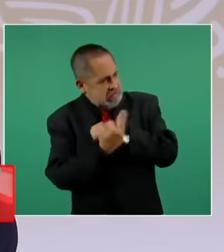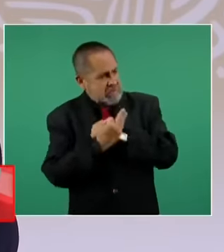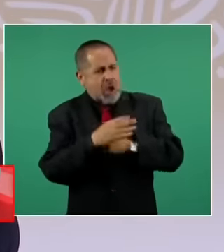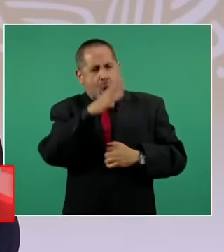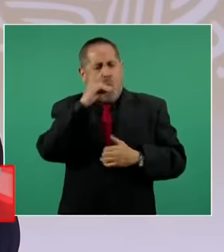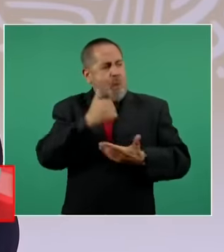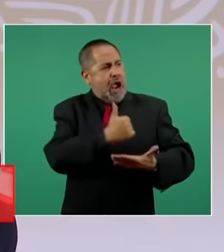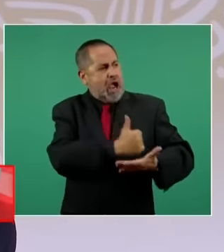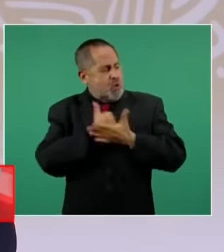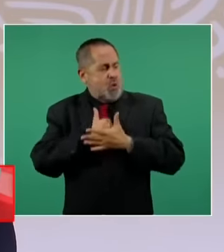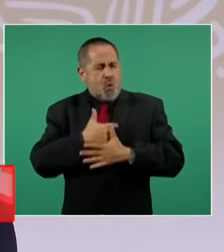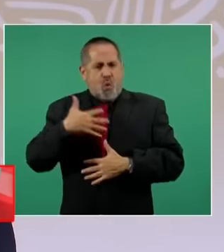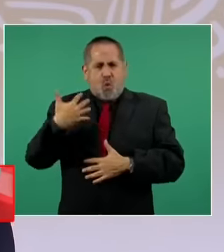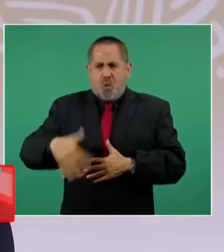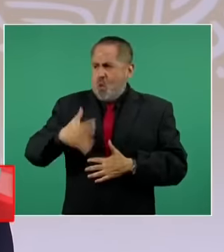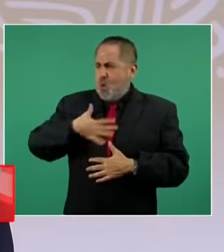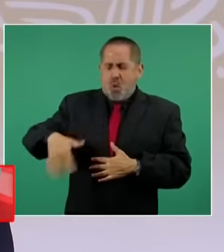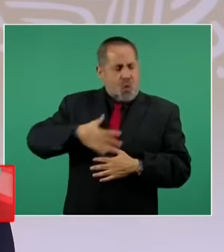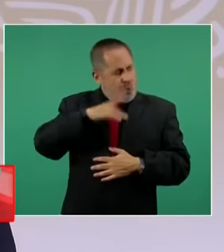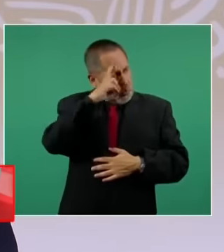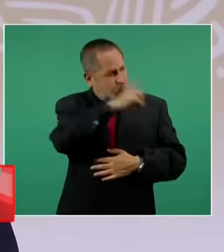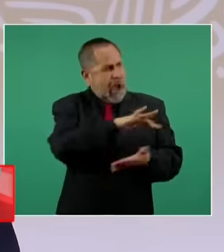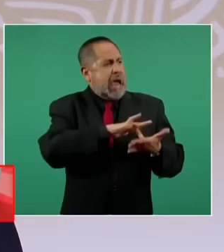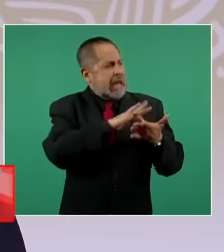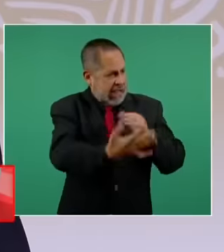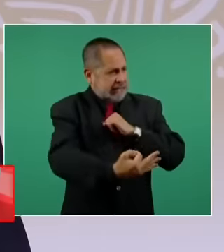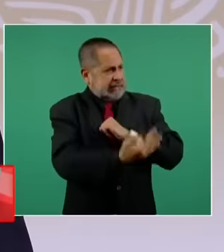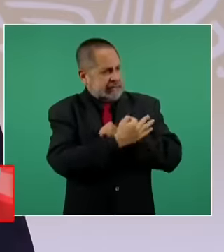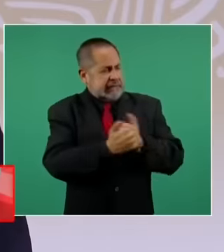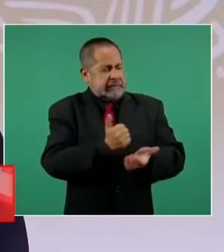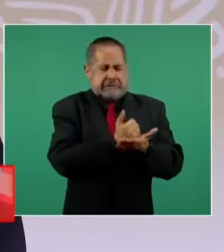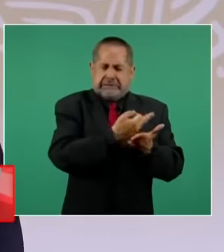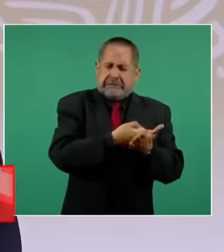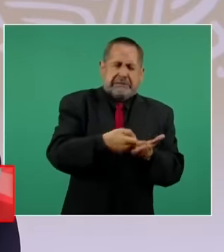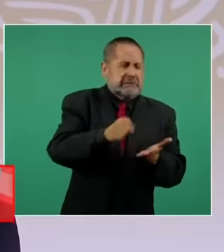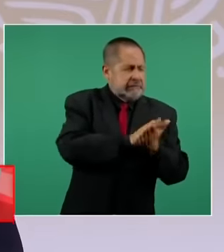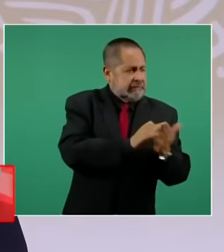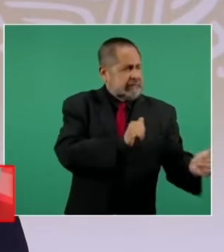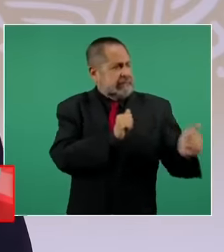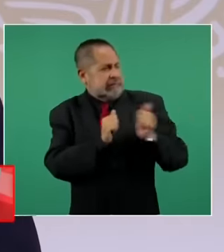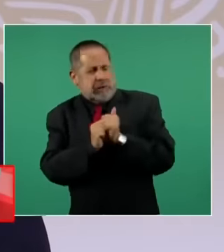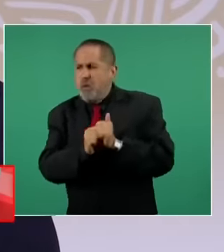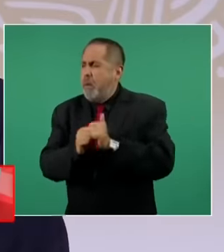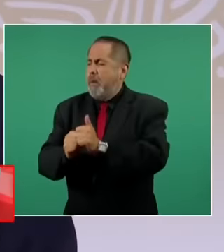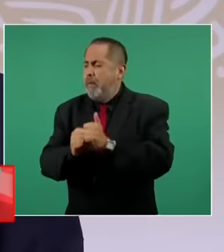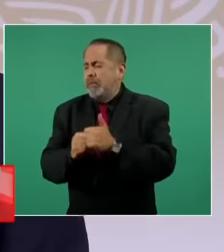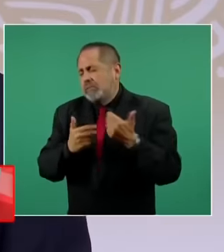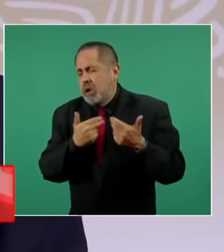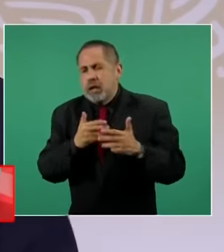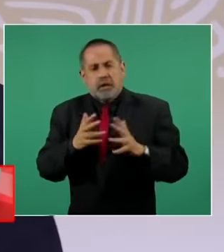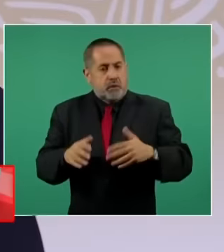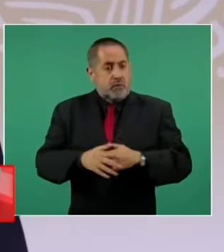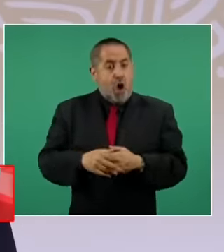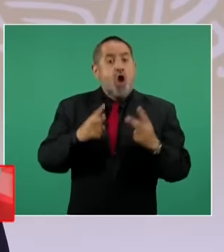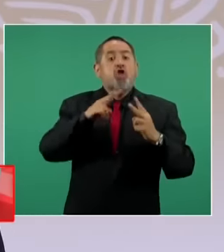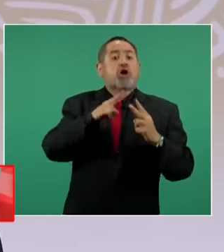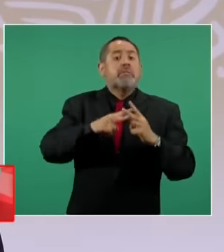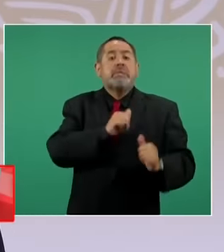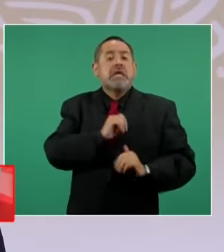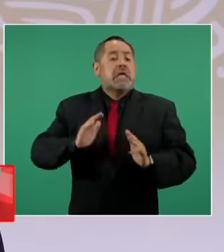el país ha mostrado su gratitud por su heroica acción. Dos de aquellos bravos militares